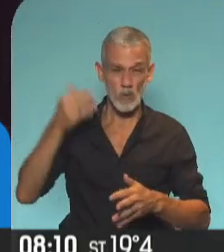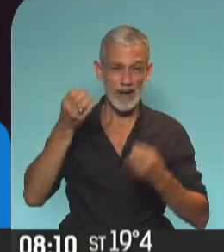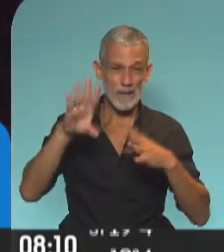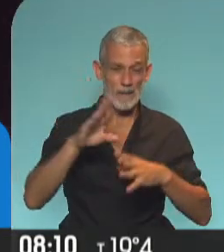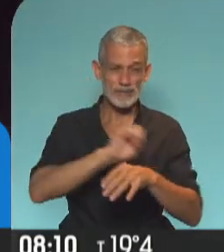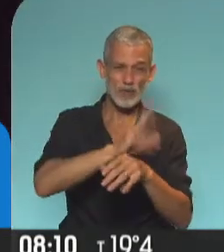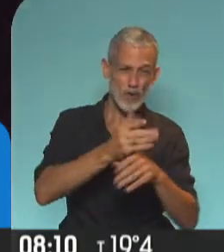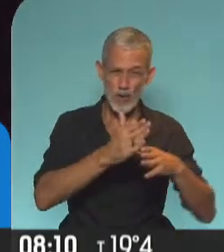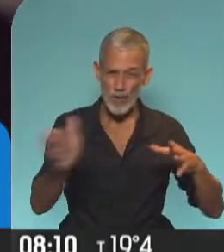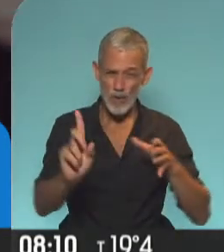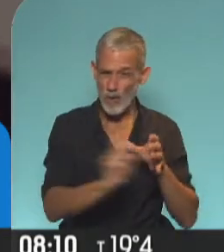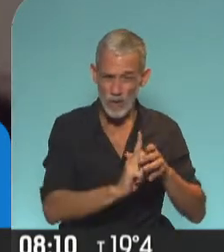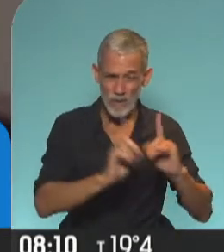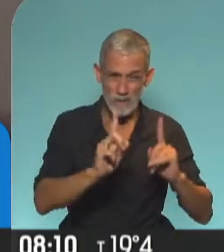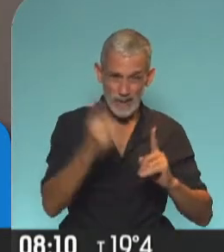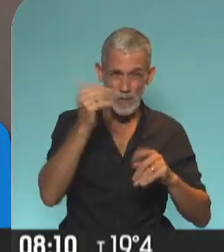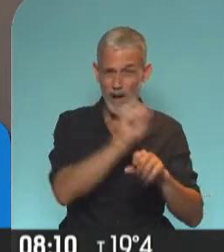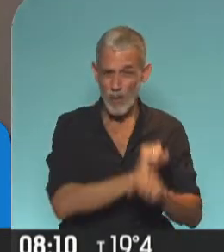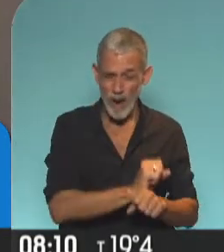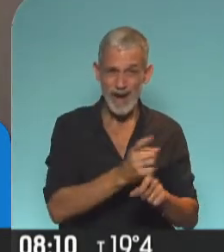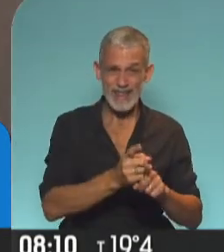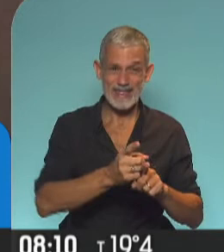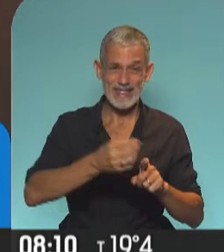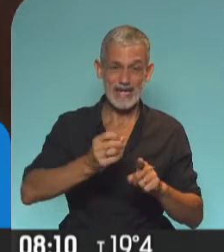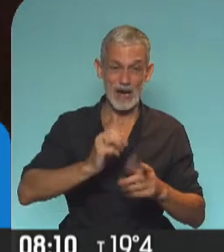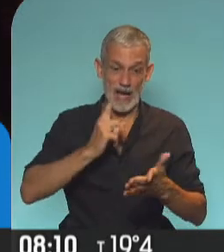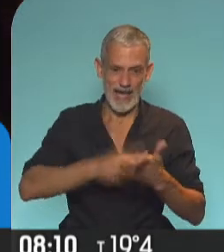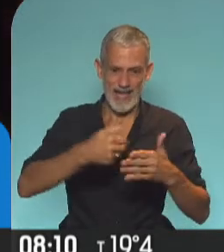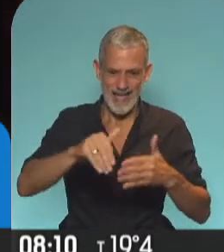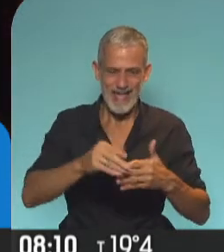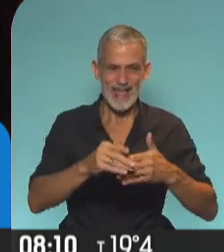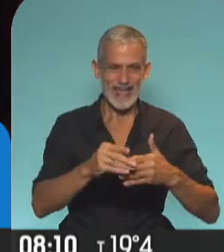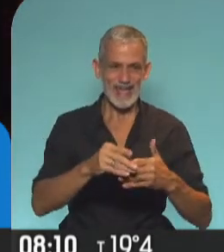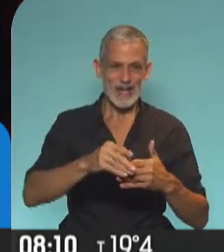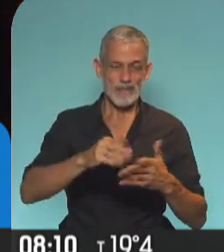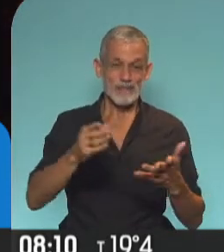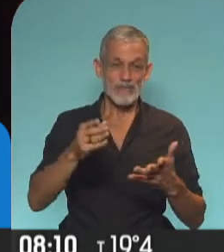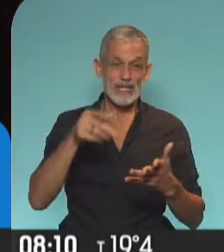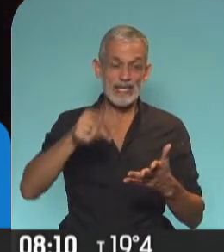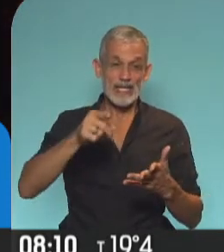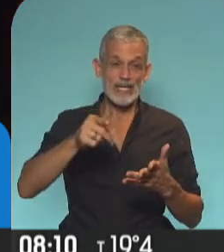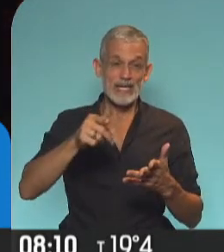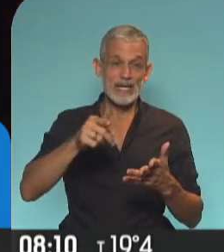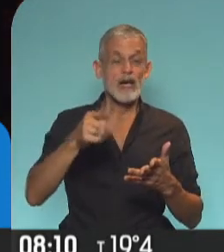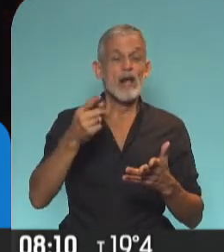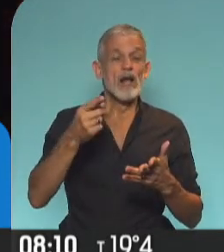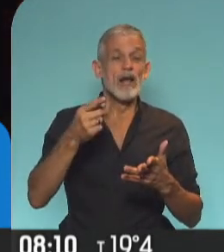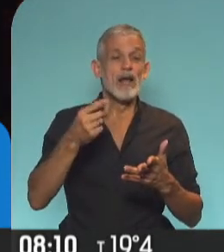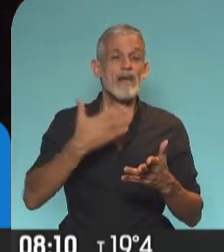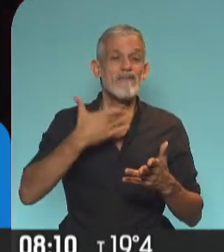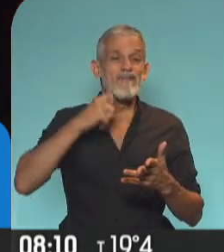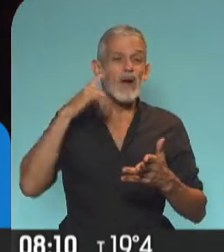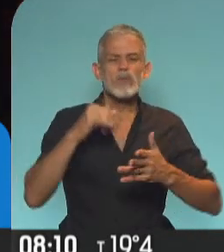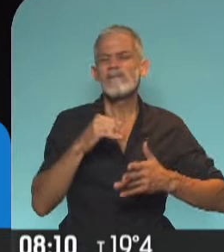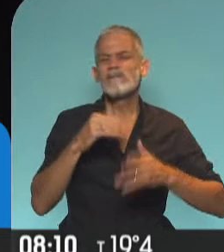del aislamiento, cuando apenas se había decretado la pandemia. La expresión que tenía era que quería